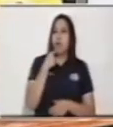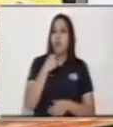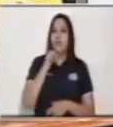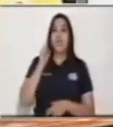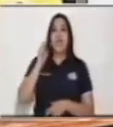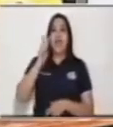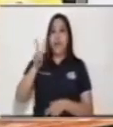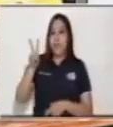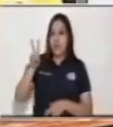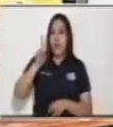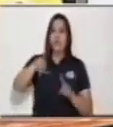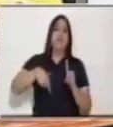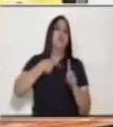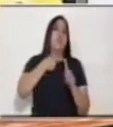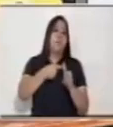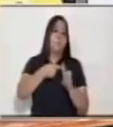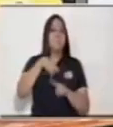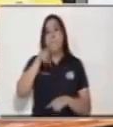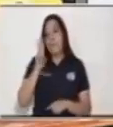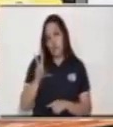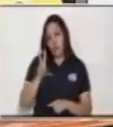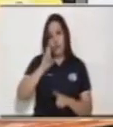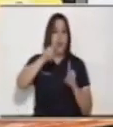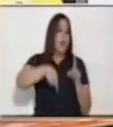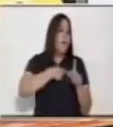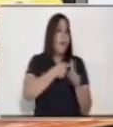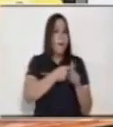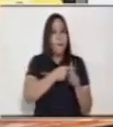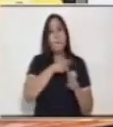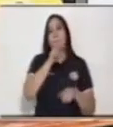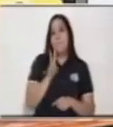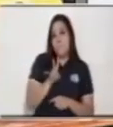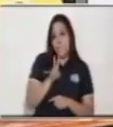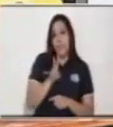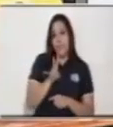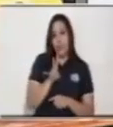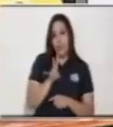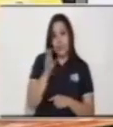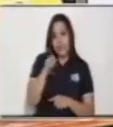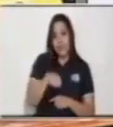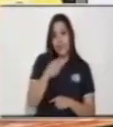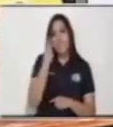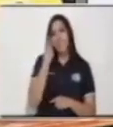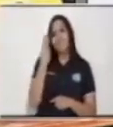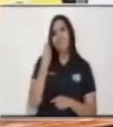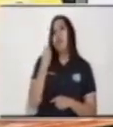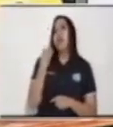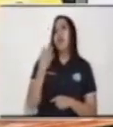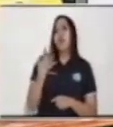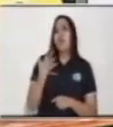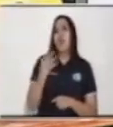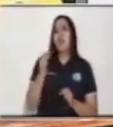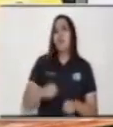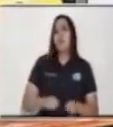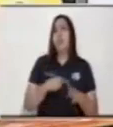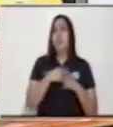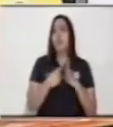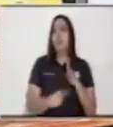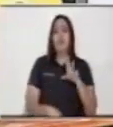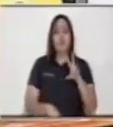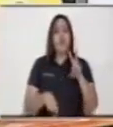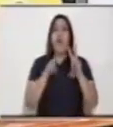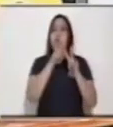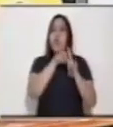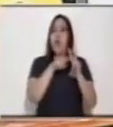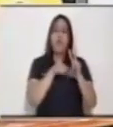2 más 2 más 2. ¿Verdad? Cuenta, podemos usar los dedos.